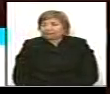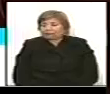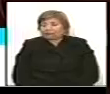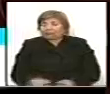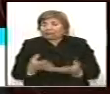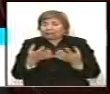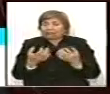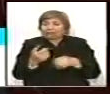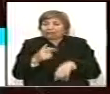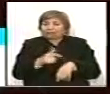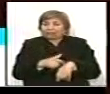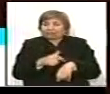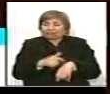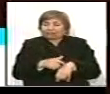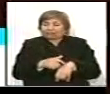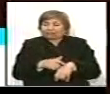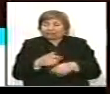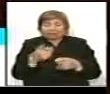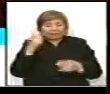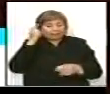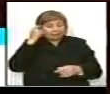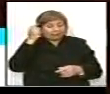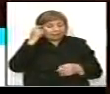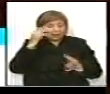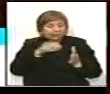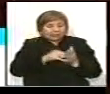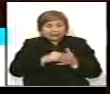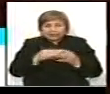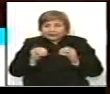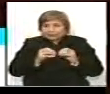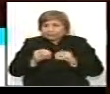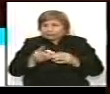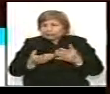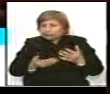Requiere tiempo repensarlo, reflexionarlo,